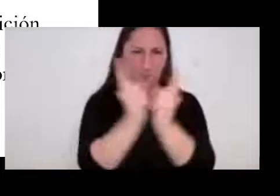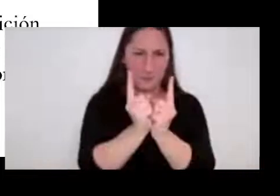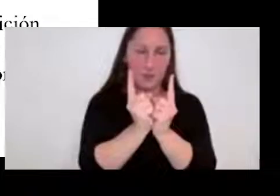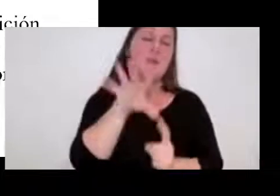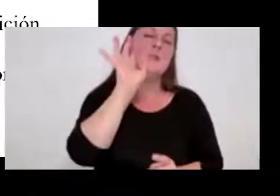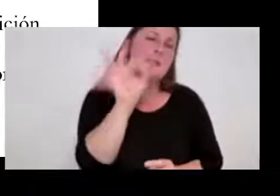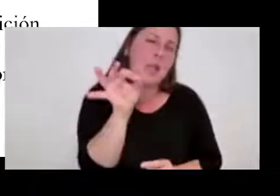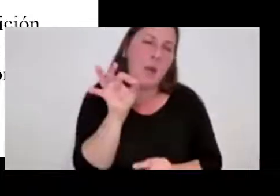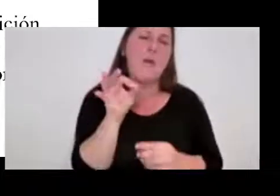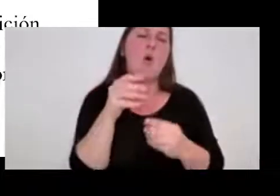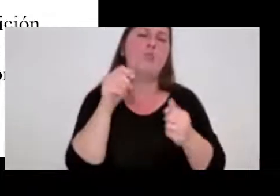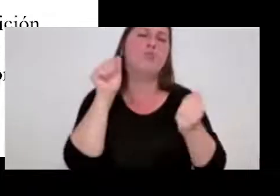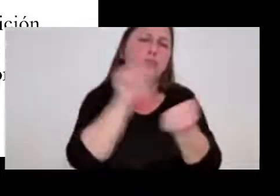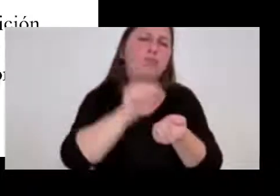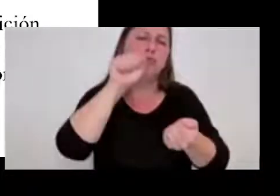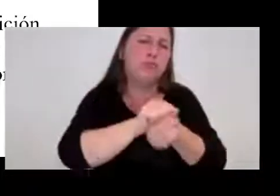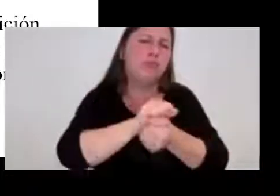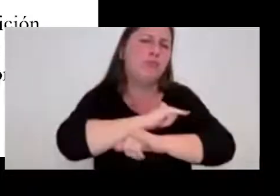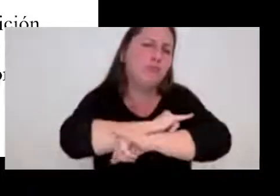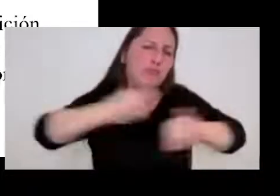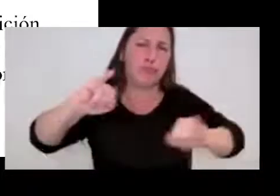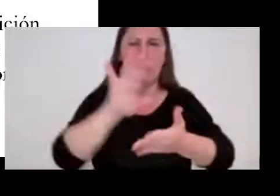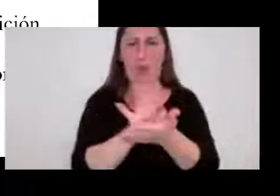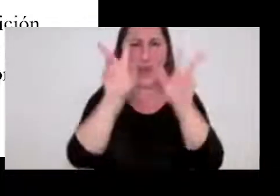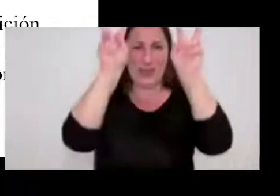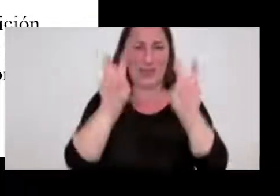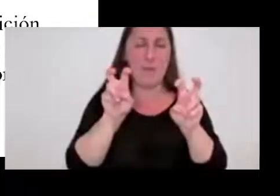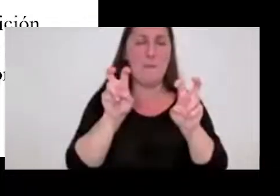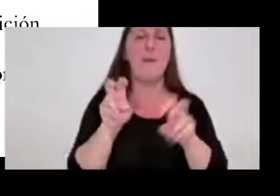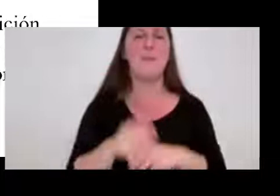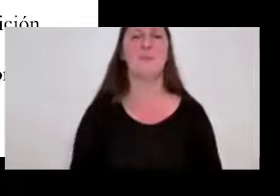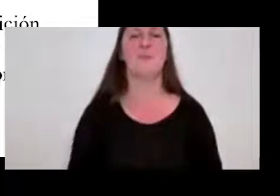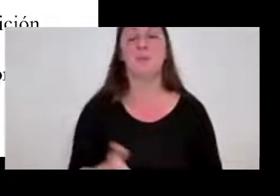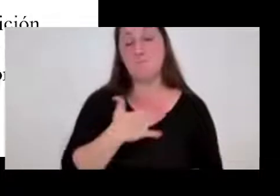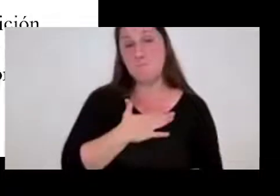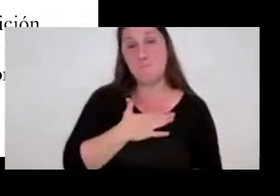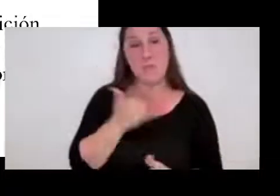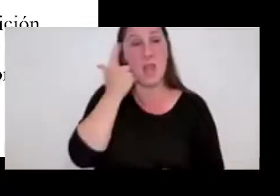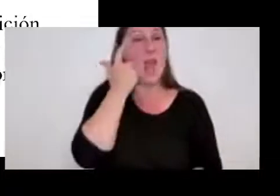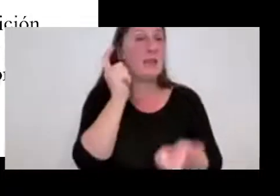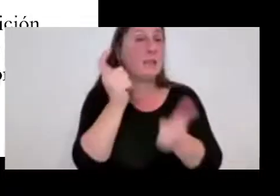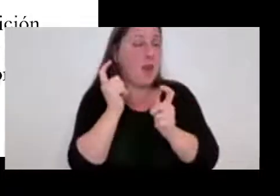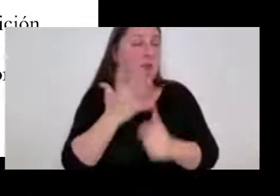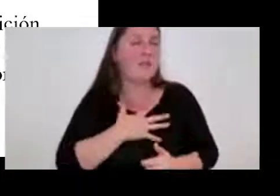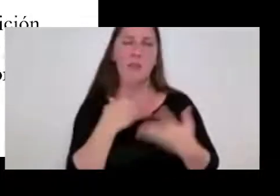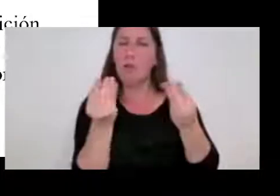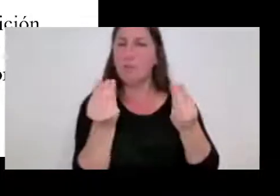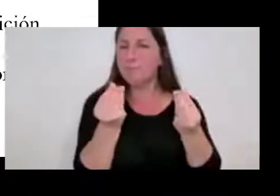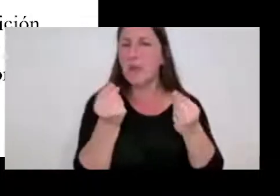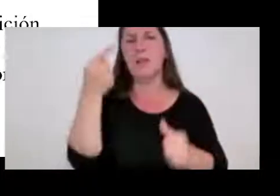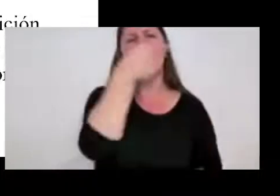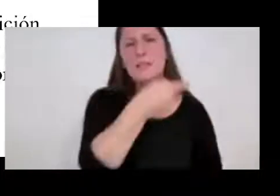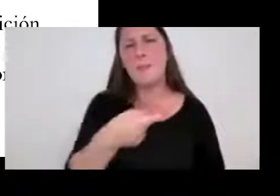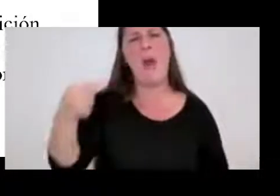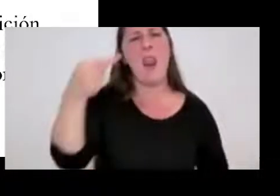muchísimo publicado en esta temática. Les digo que por experiencia y todas las semanas no menos